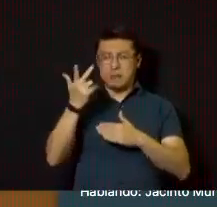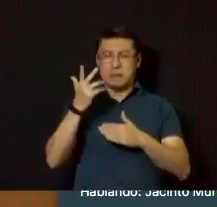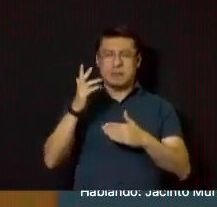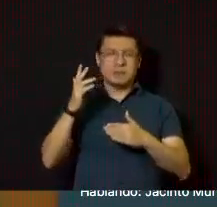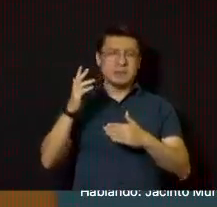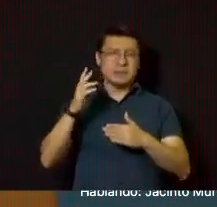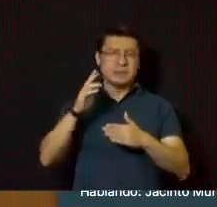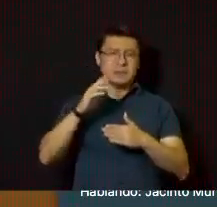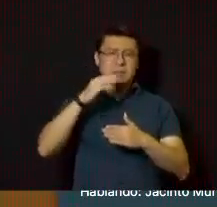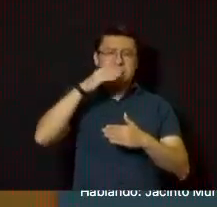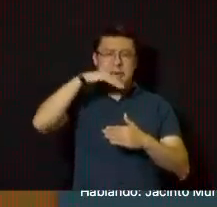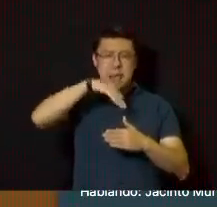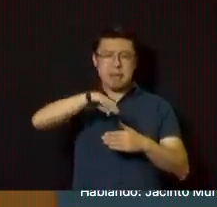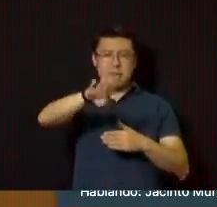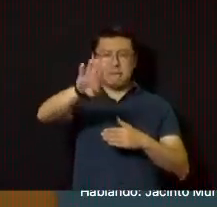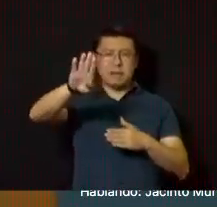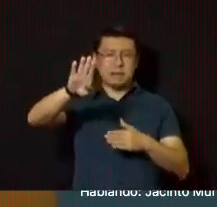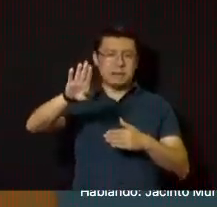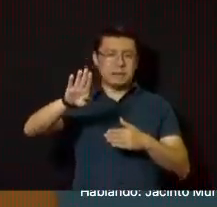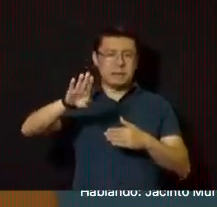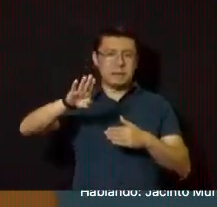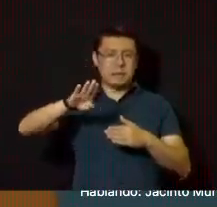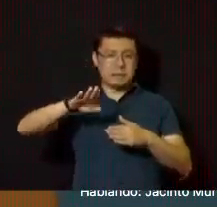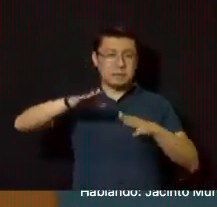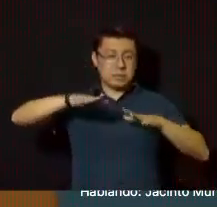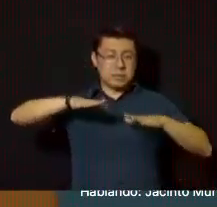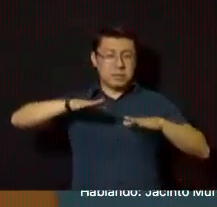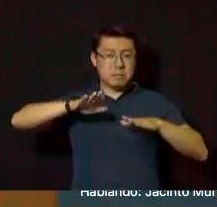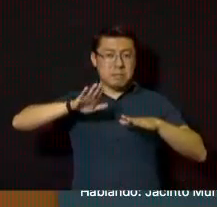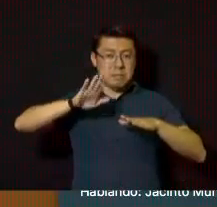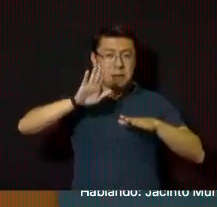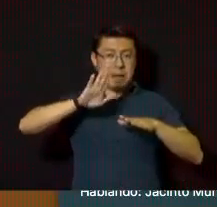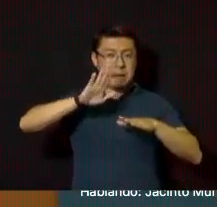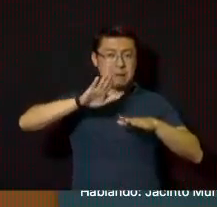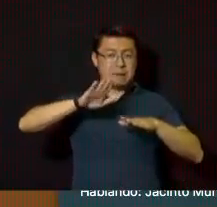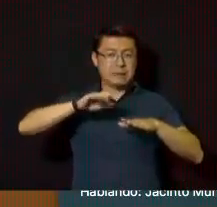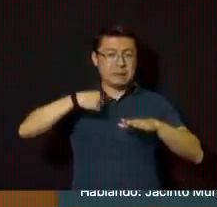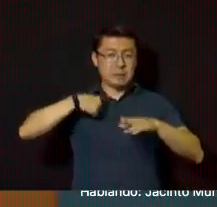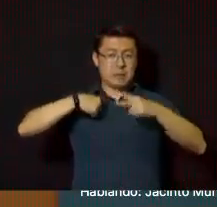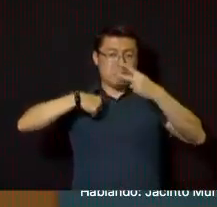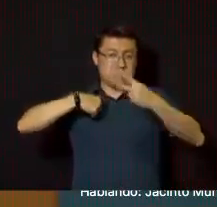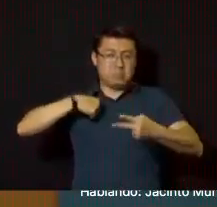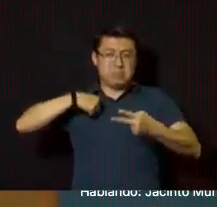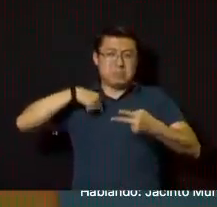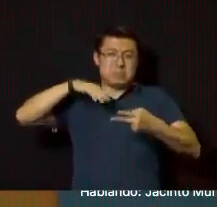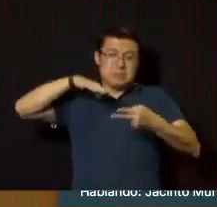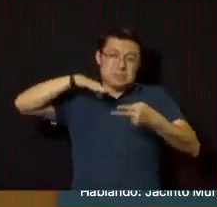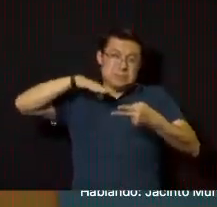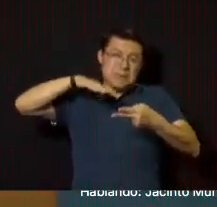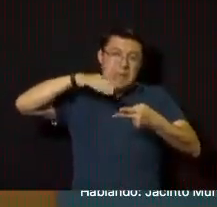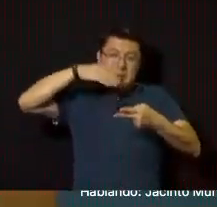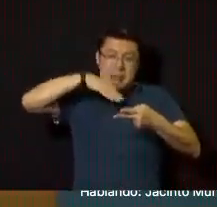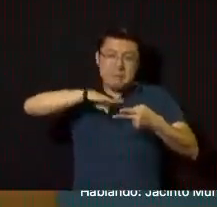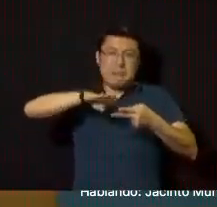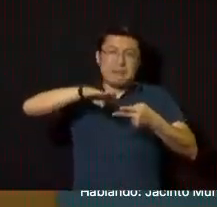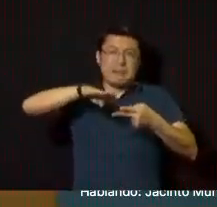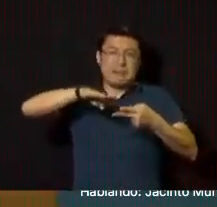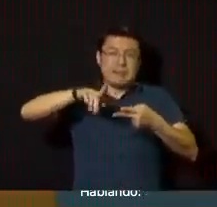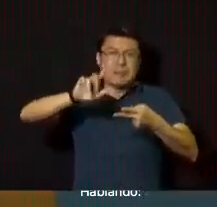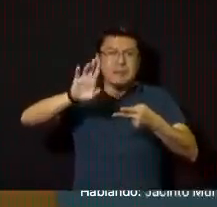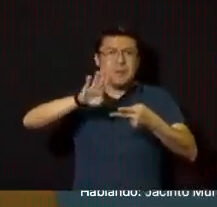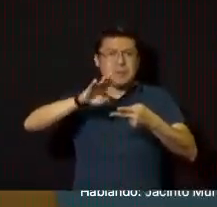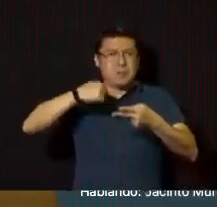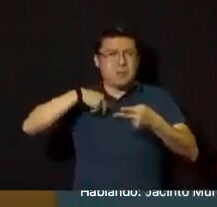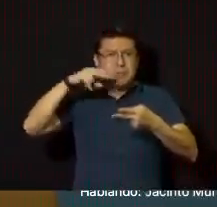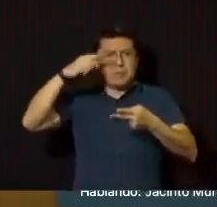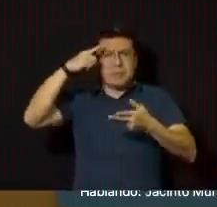mano no pensé que de verdad el elefante me iba a dar un masaje, ¿no? Me acuerdo que me eché ahí en el